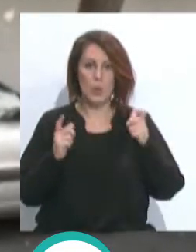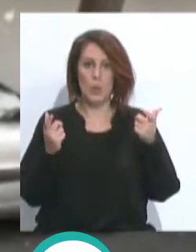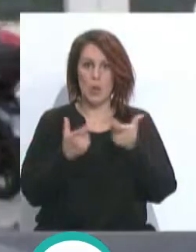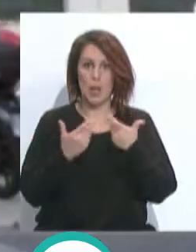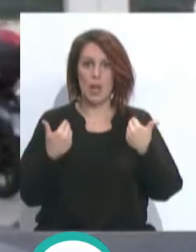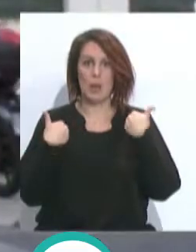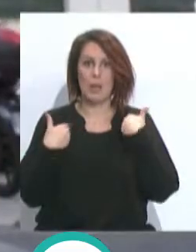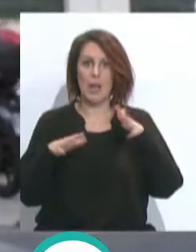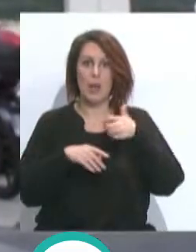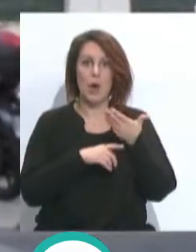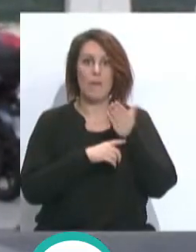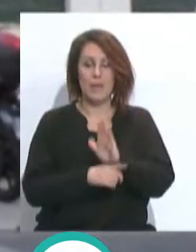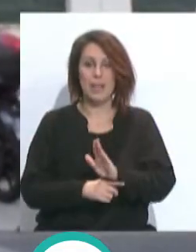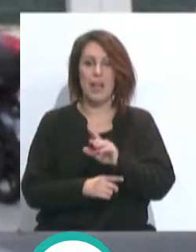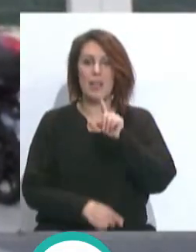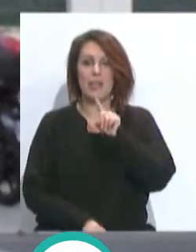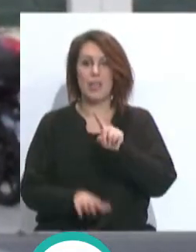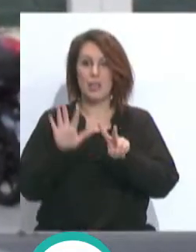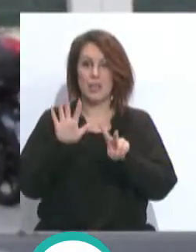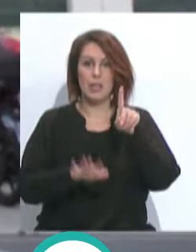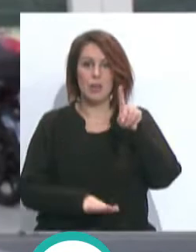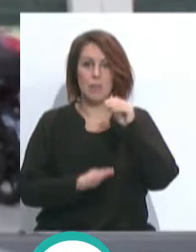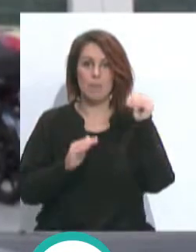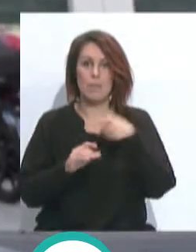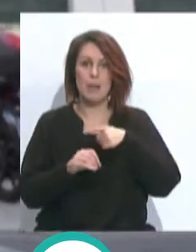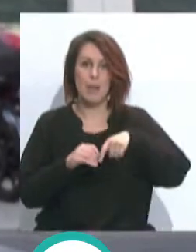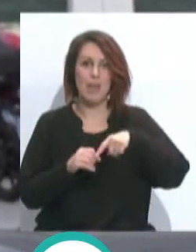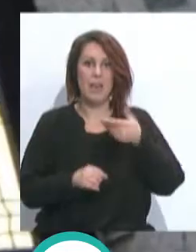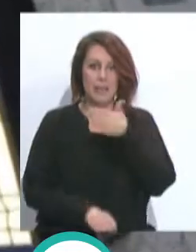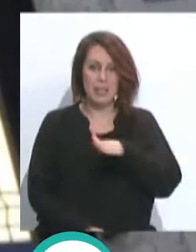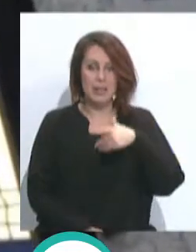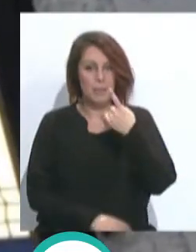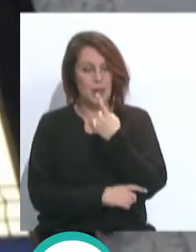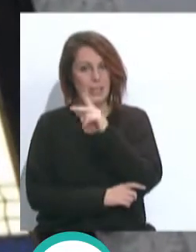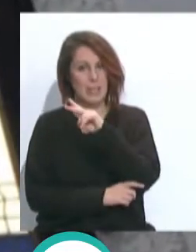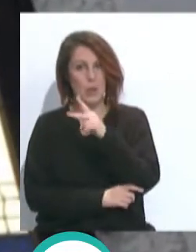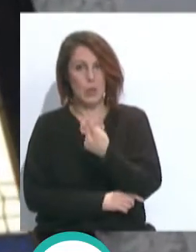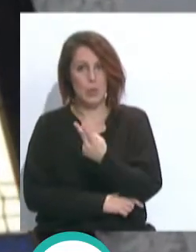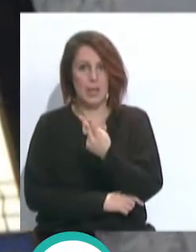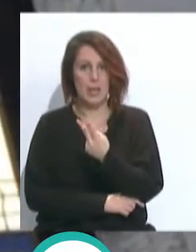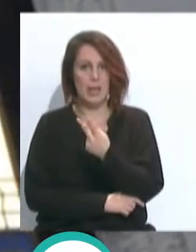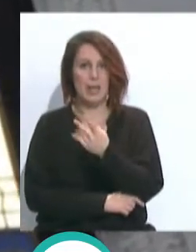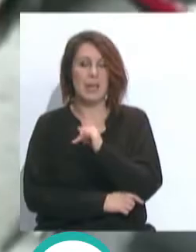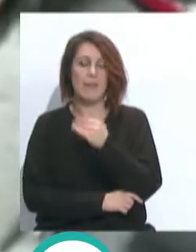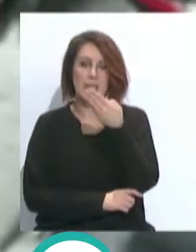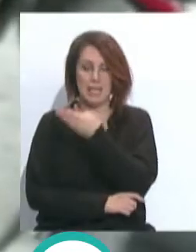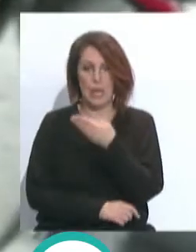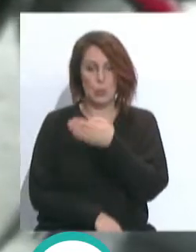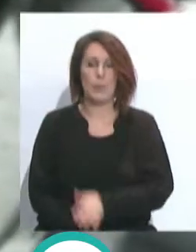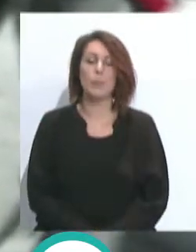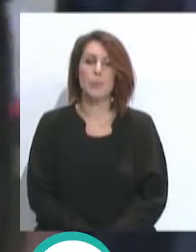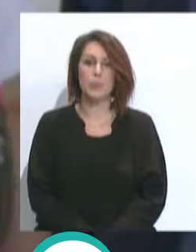de la Junta oferta en Cádiz más de 171.000 plazas de infantil, primaria, secundaria y